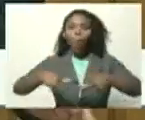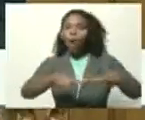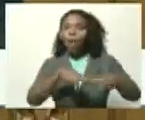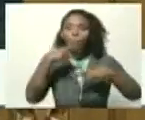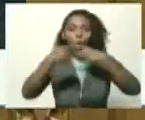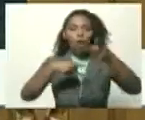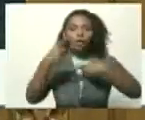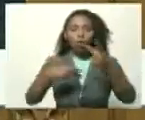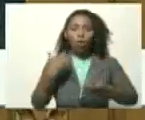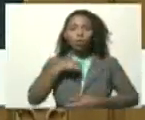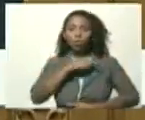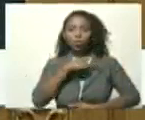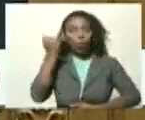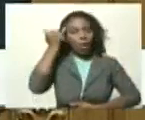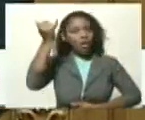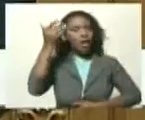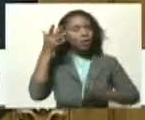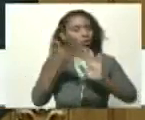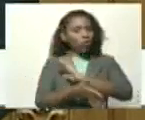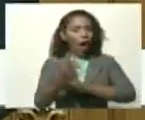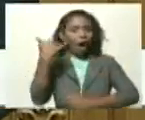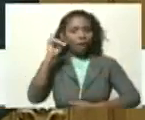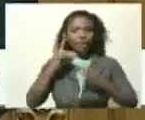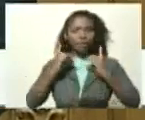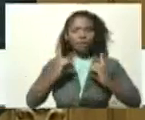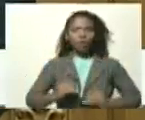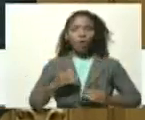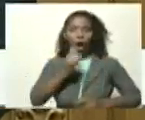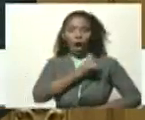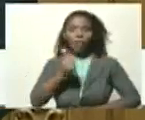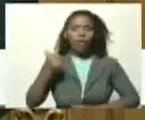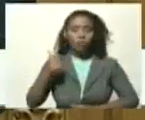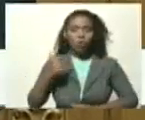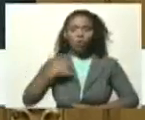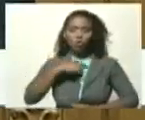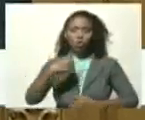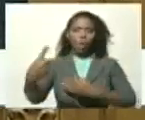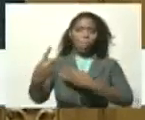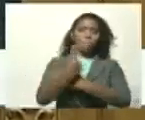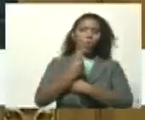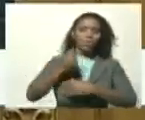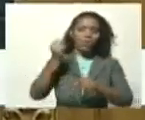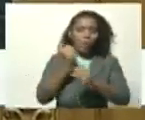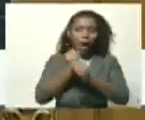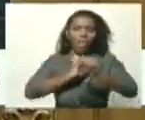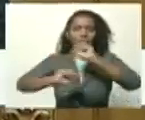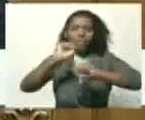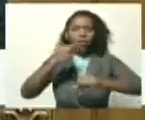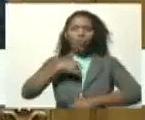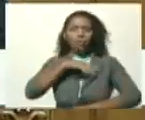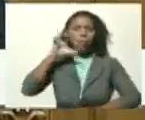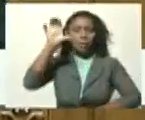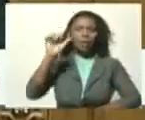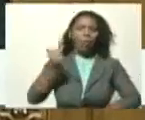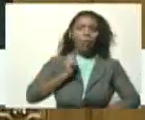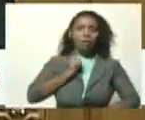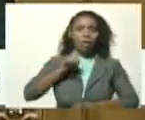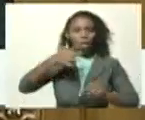político que ocupemos o que tengamos, estamos obligados a trabajar por la patria y a defender nuestra patria ante cualquier